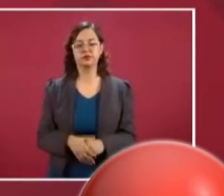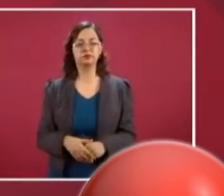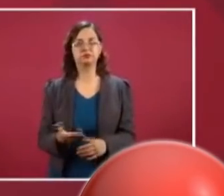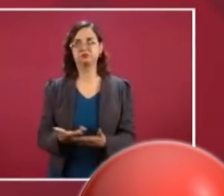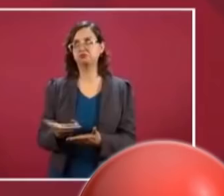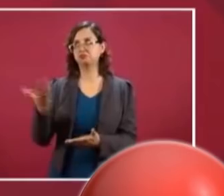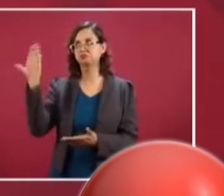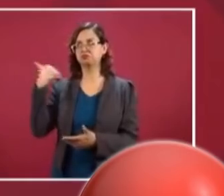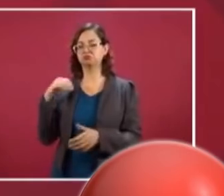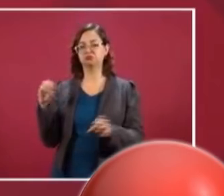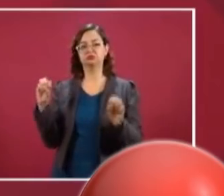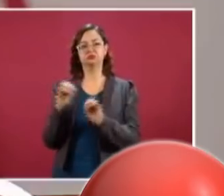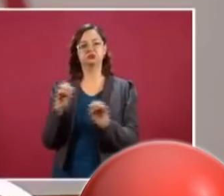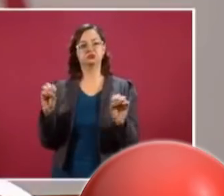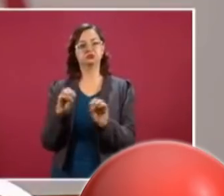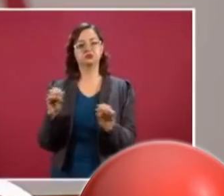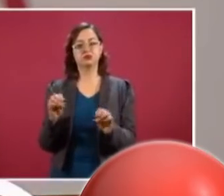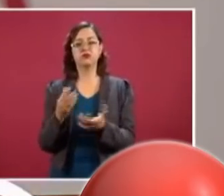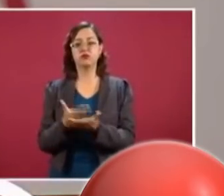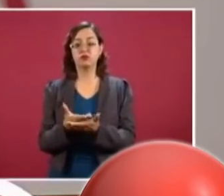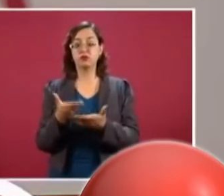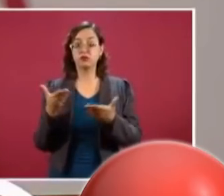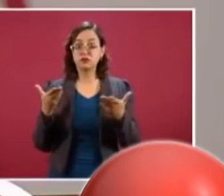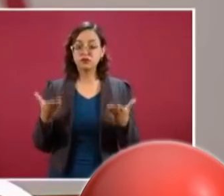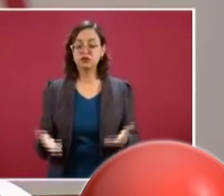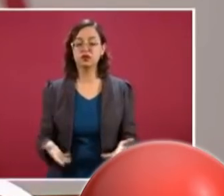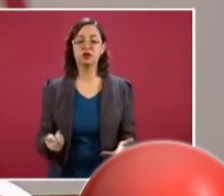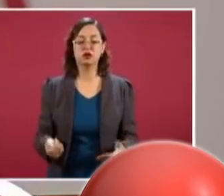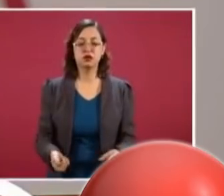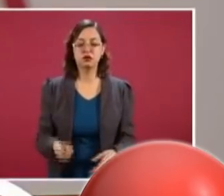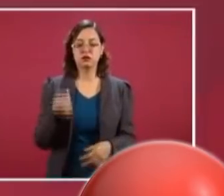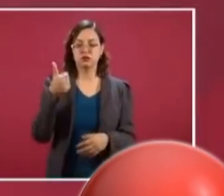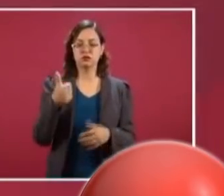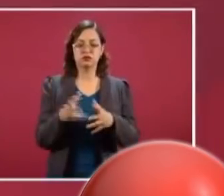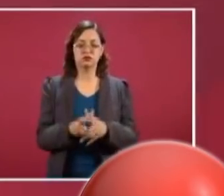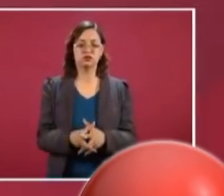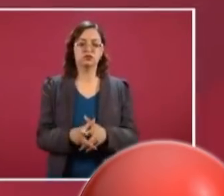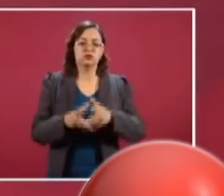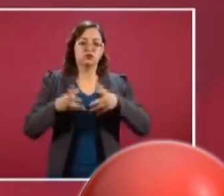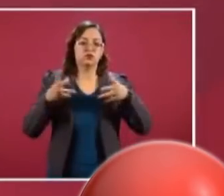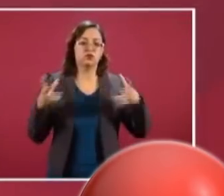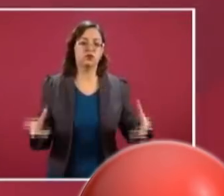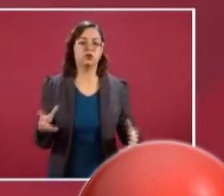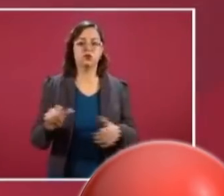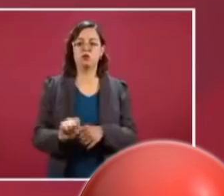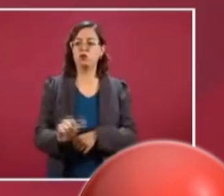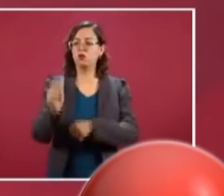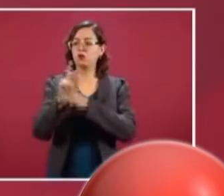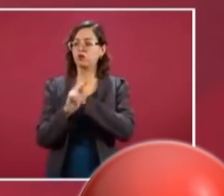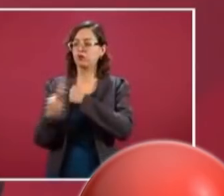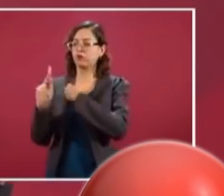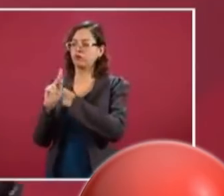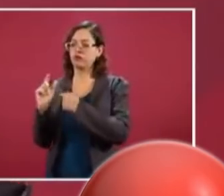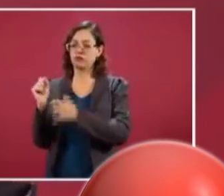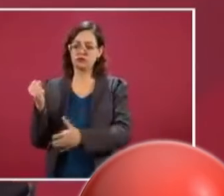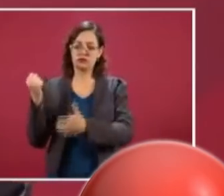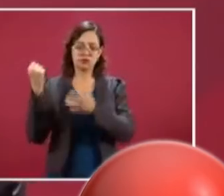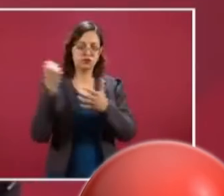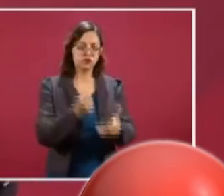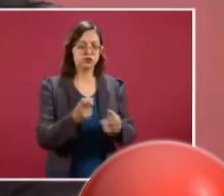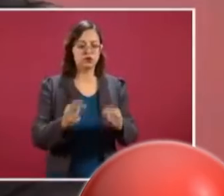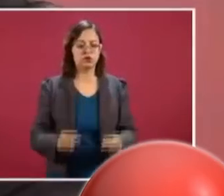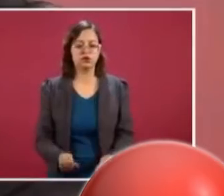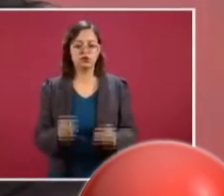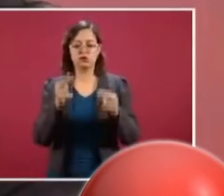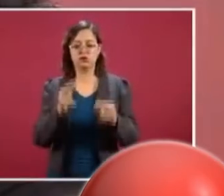habido un crecimiento importante en la inversión extranjera, en el comercio exterior,